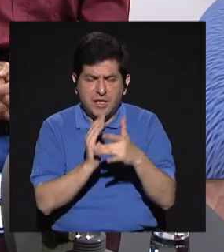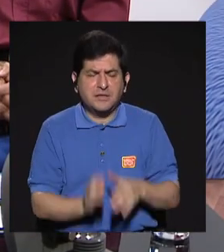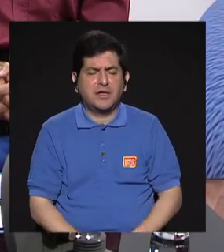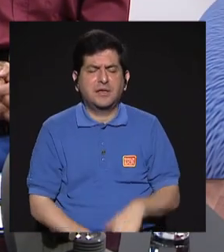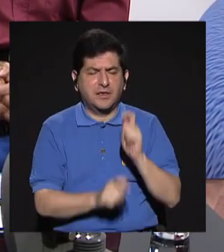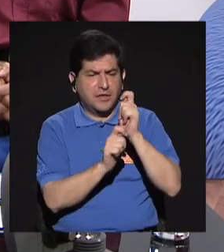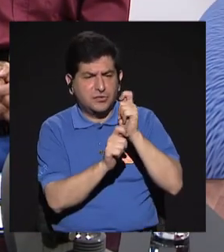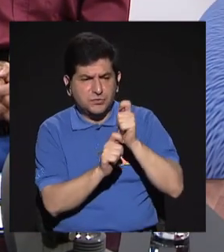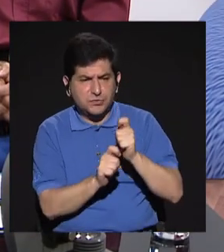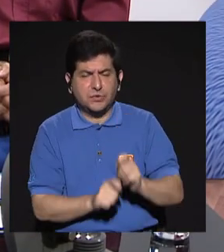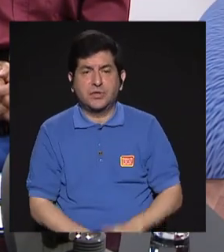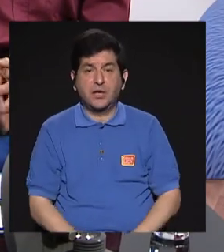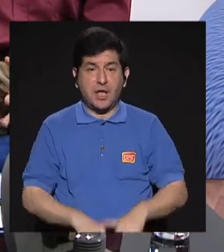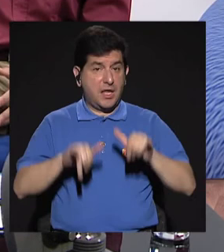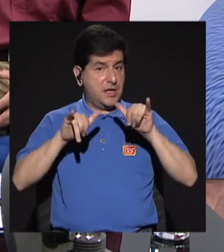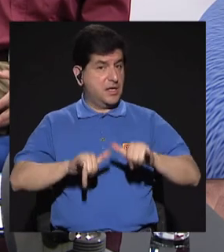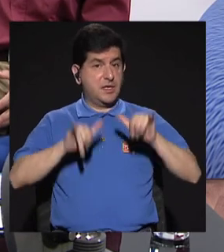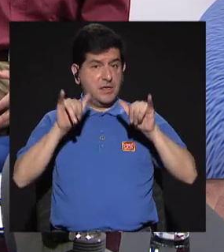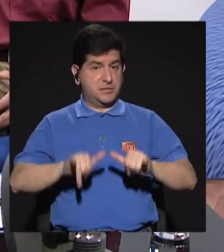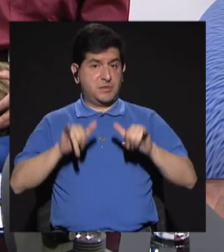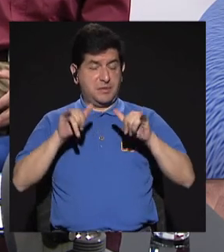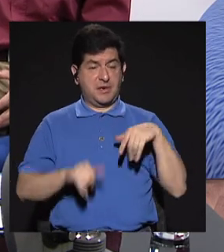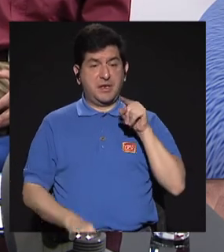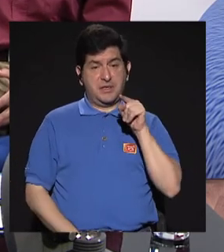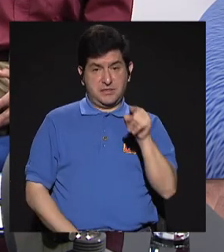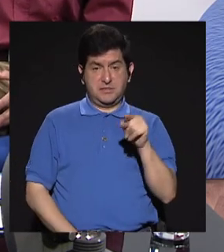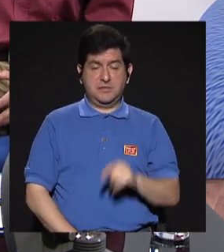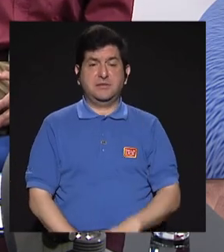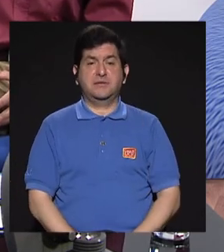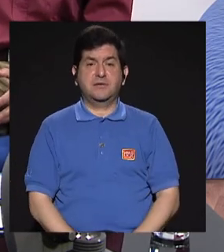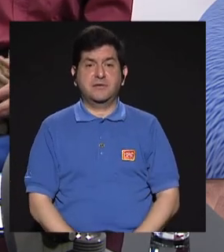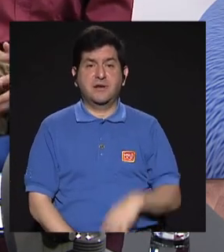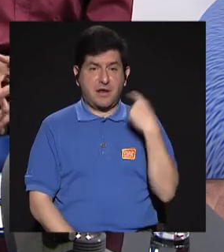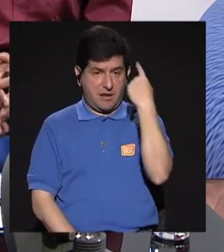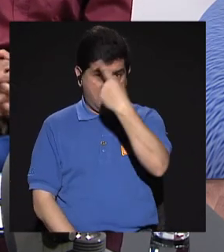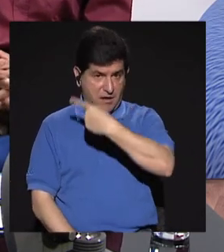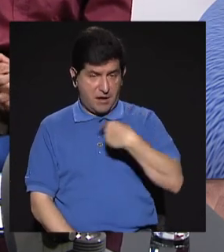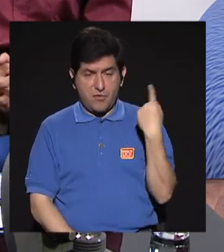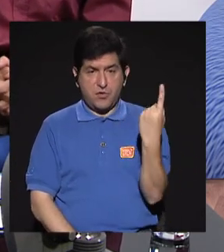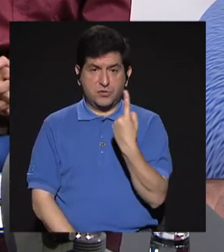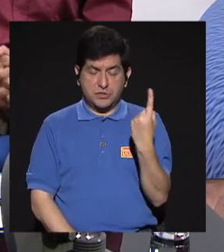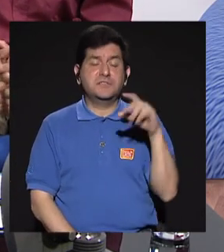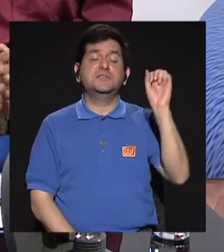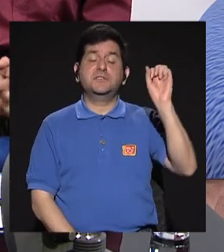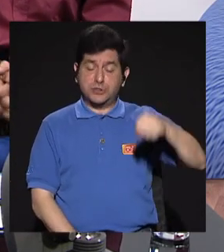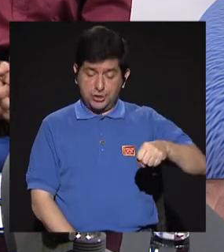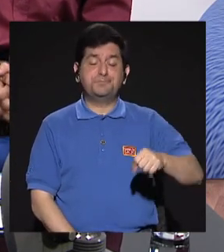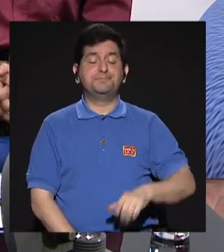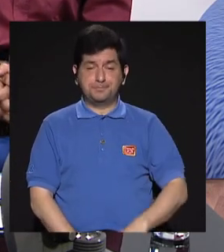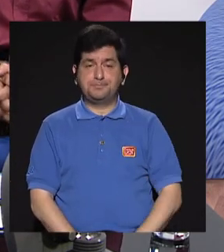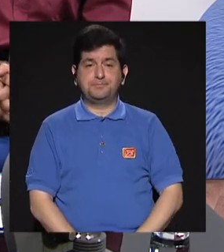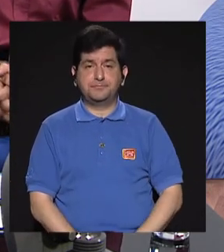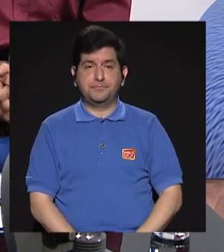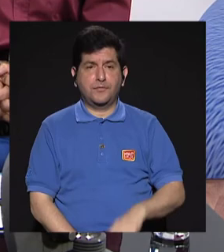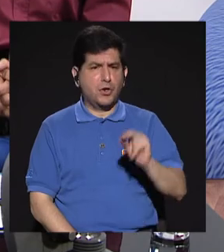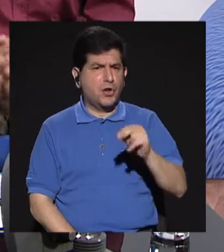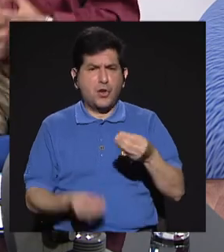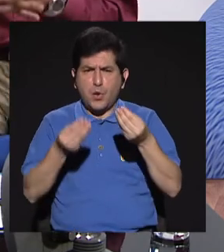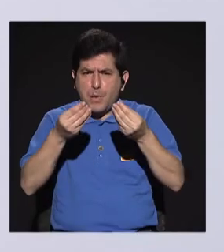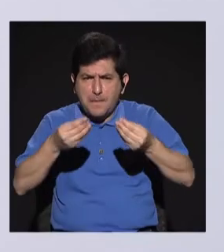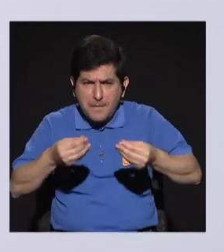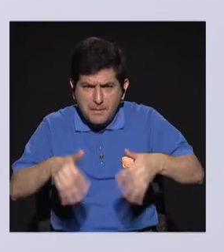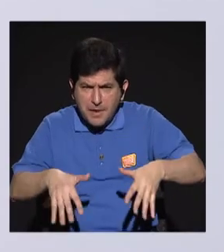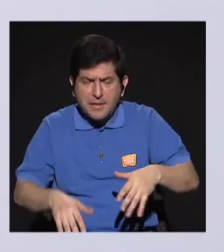en la parte de la escultura y es permanente digamos ha sido para merecer está esta cara de porción si ya quedaría